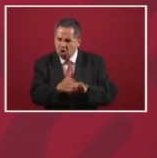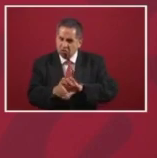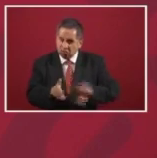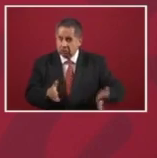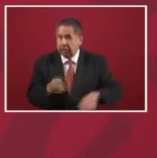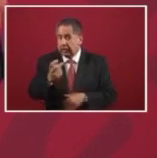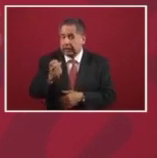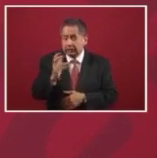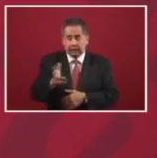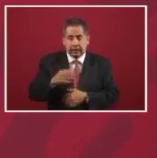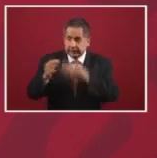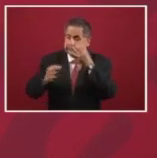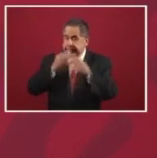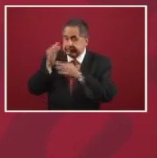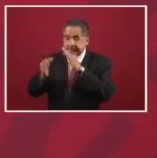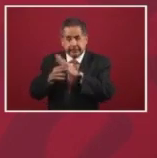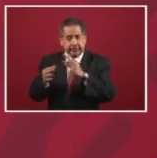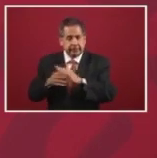que ya